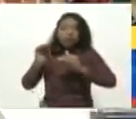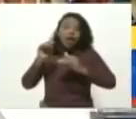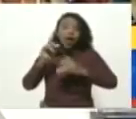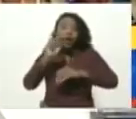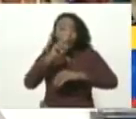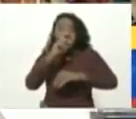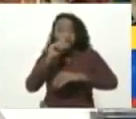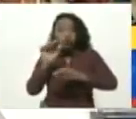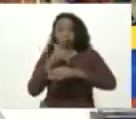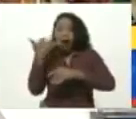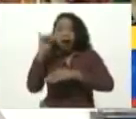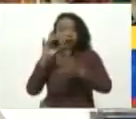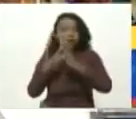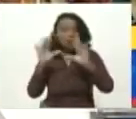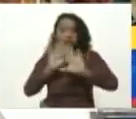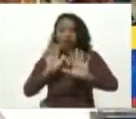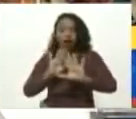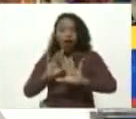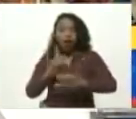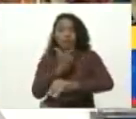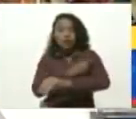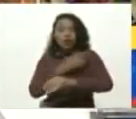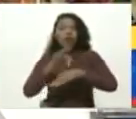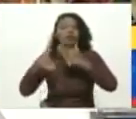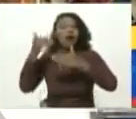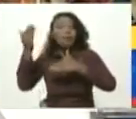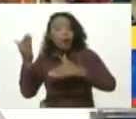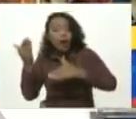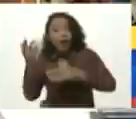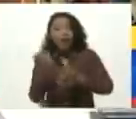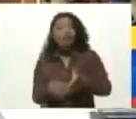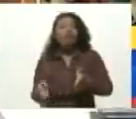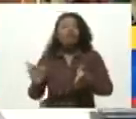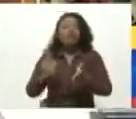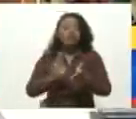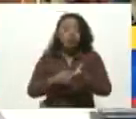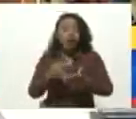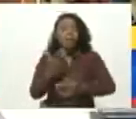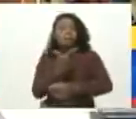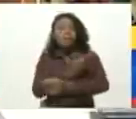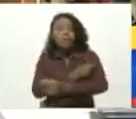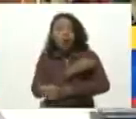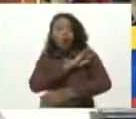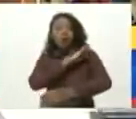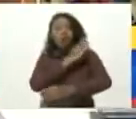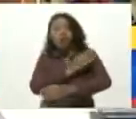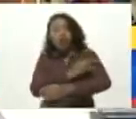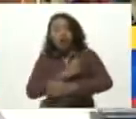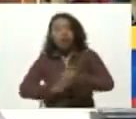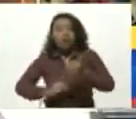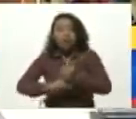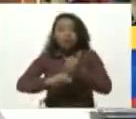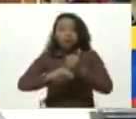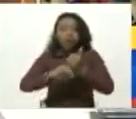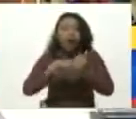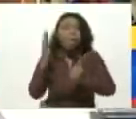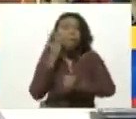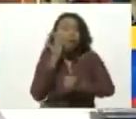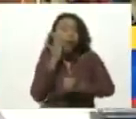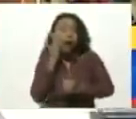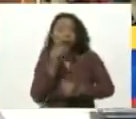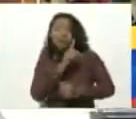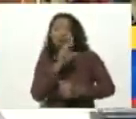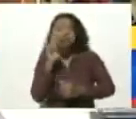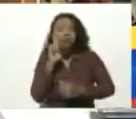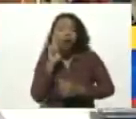tiene todas las vacunas. Y luego vienen los refuerzos, ¿verdad? Mamá, la mamá que me está escuchando, las madres que me